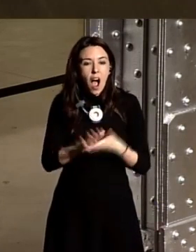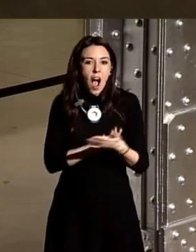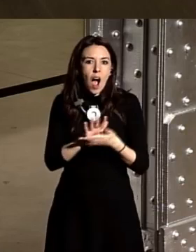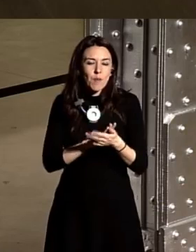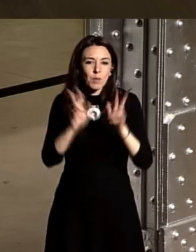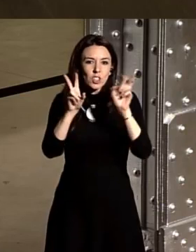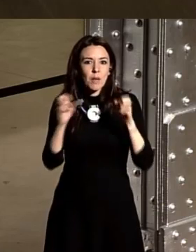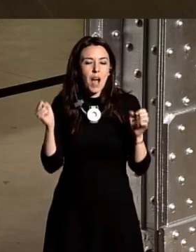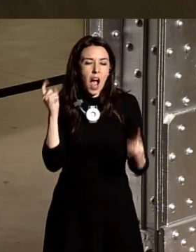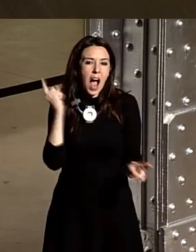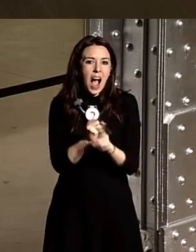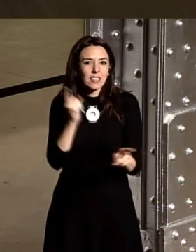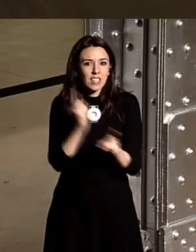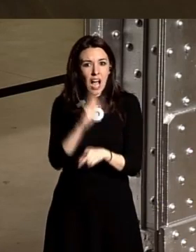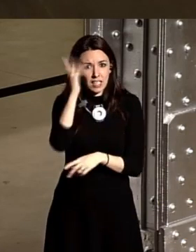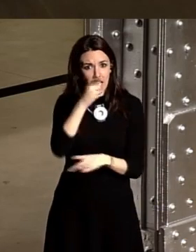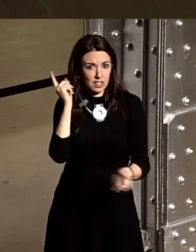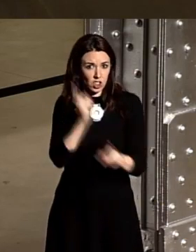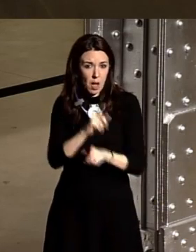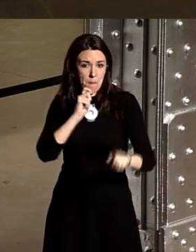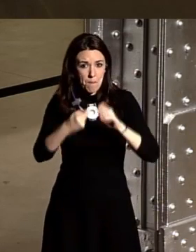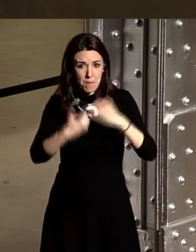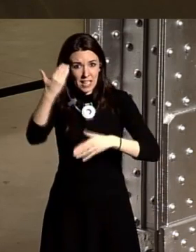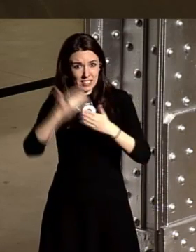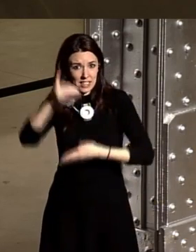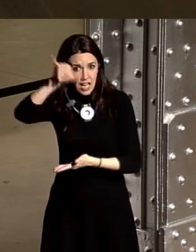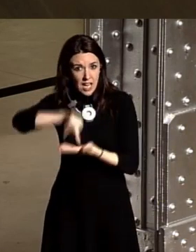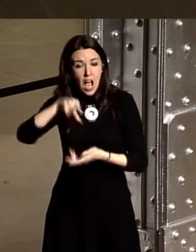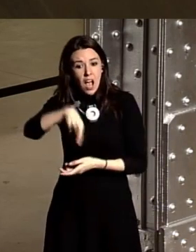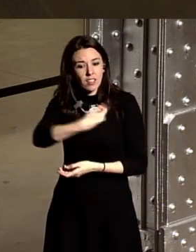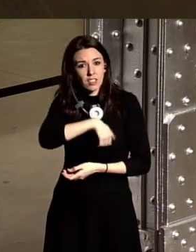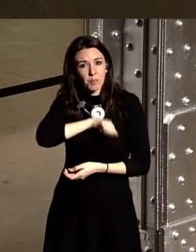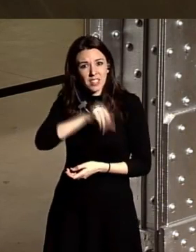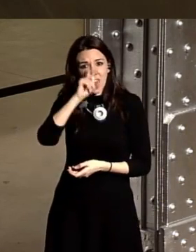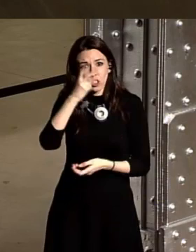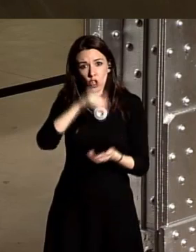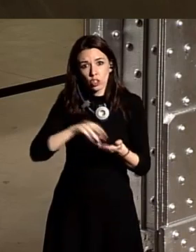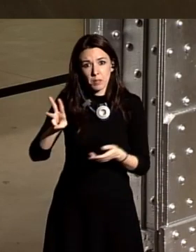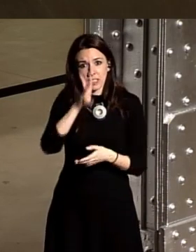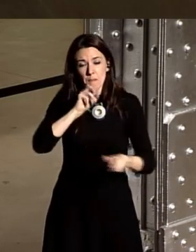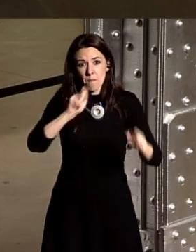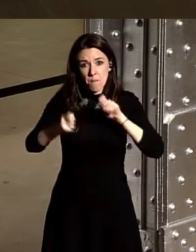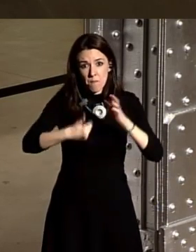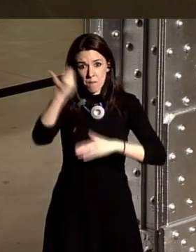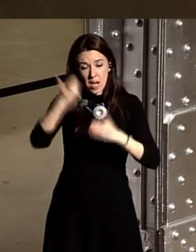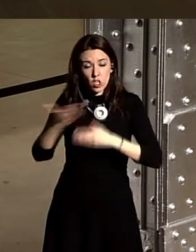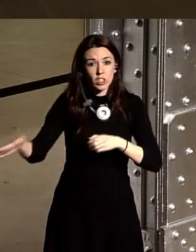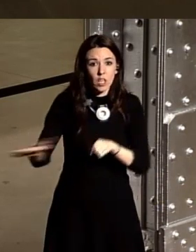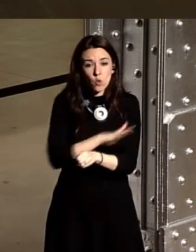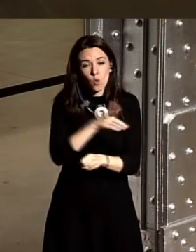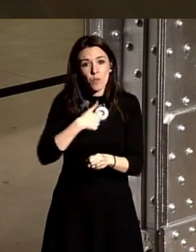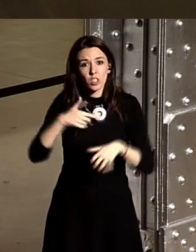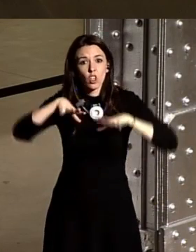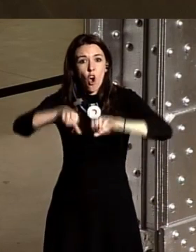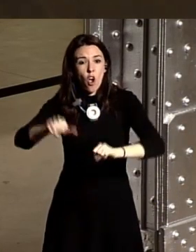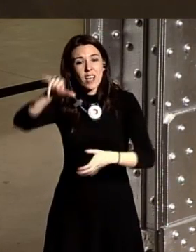de los ataques estadounidenses a la prensa en Irak. Aquí en España ocurrió que en 2003 los periodistas que estábamos cubriendo la ocupación